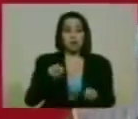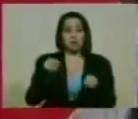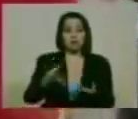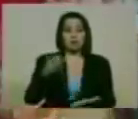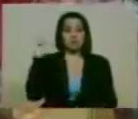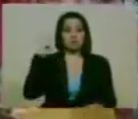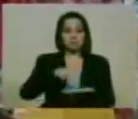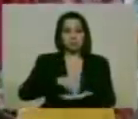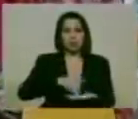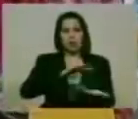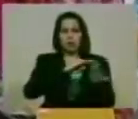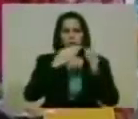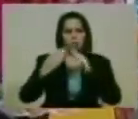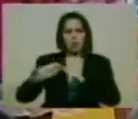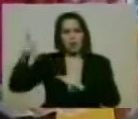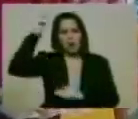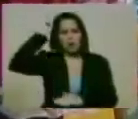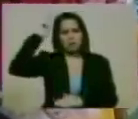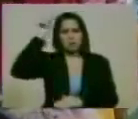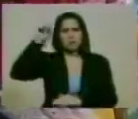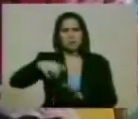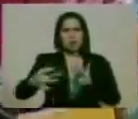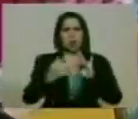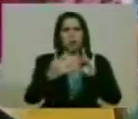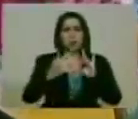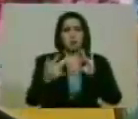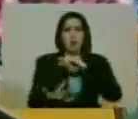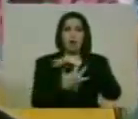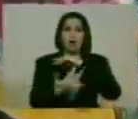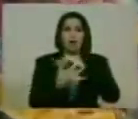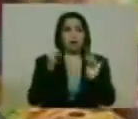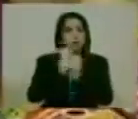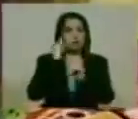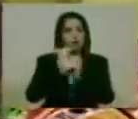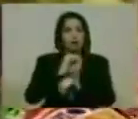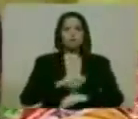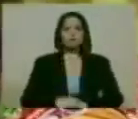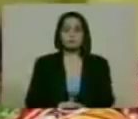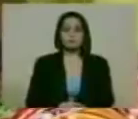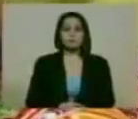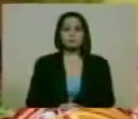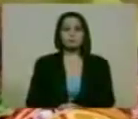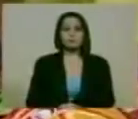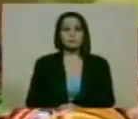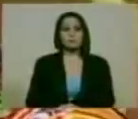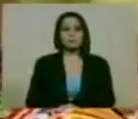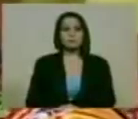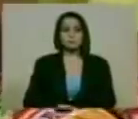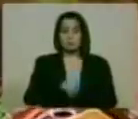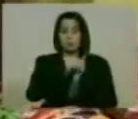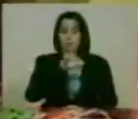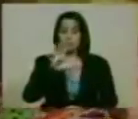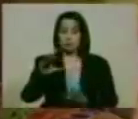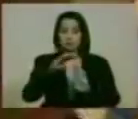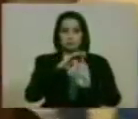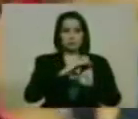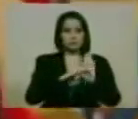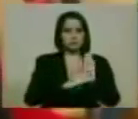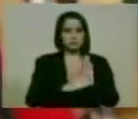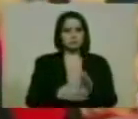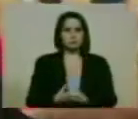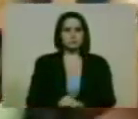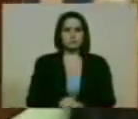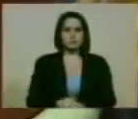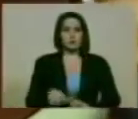de difícil acceso sin conectividad a internet. 15.